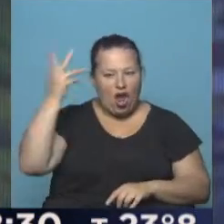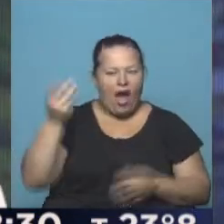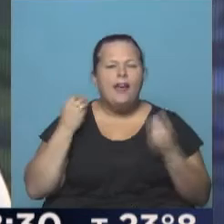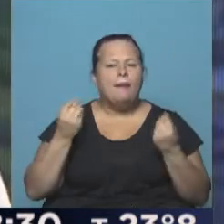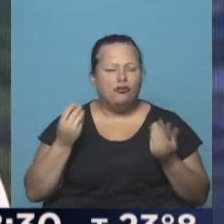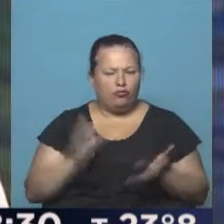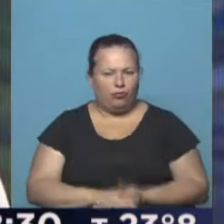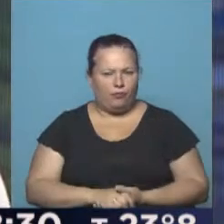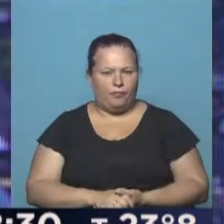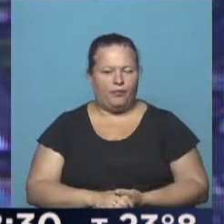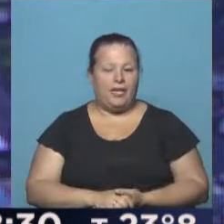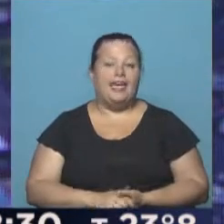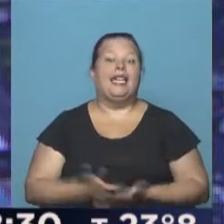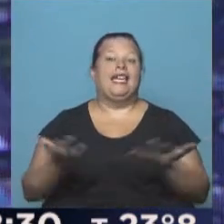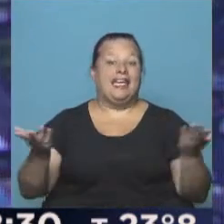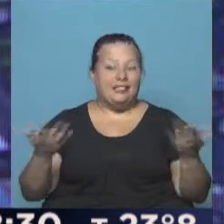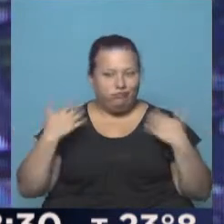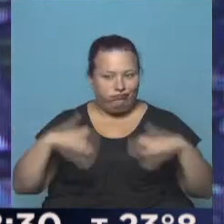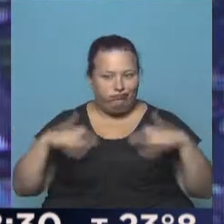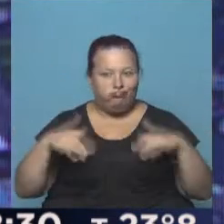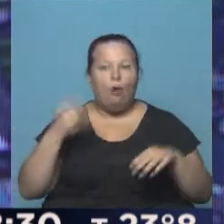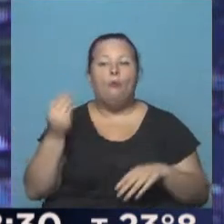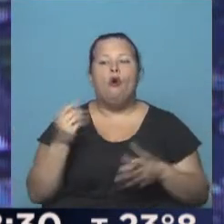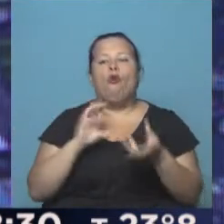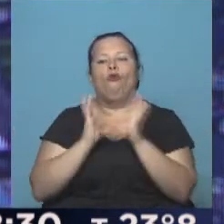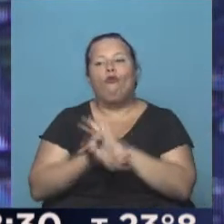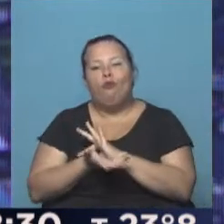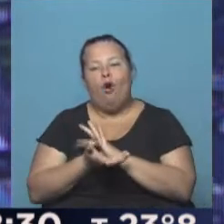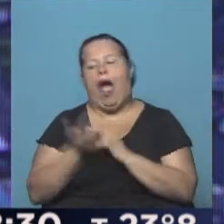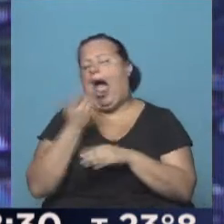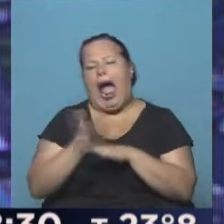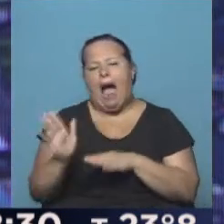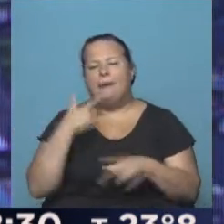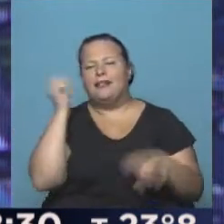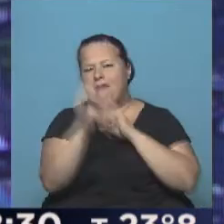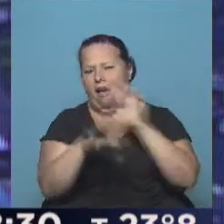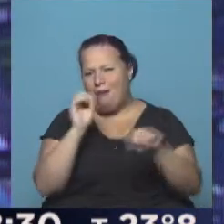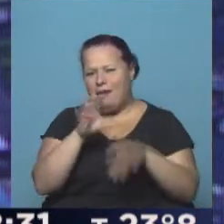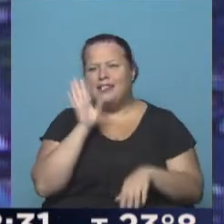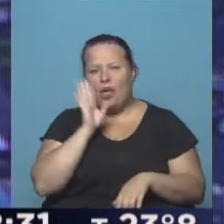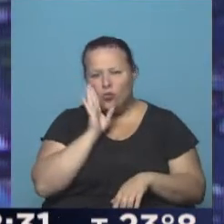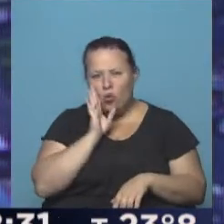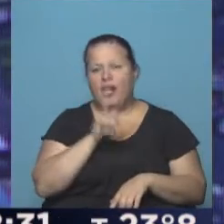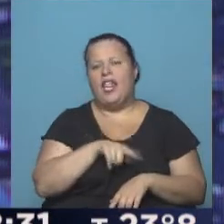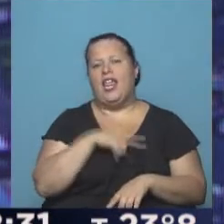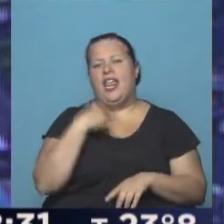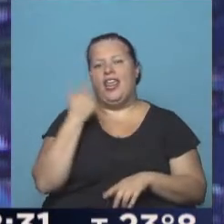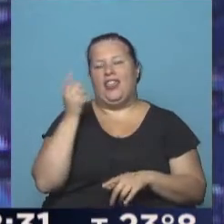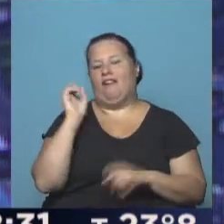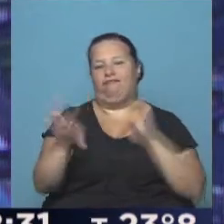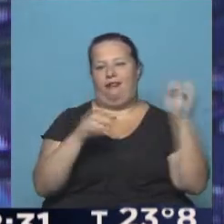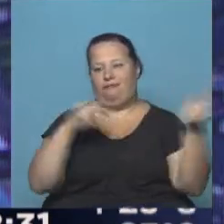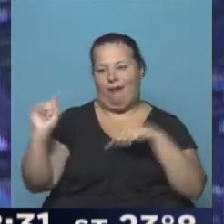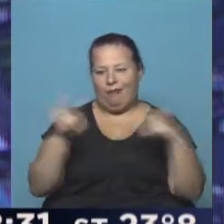implica? Y bueno, es muy fuerte porque de alguna manera, más allá de las críticas que desde Estados Unidos y los roces